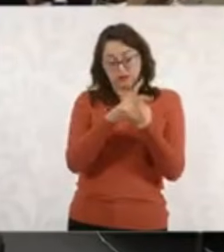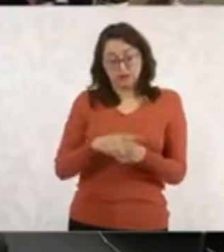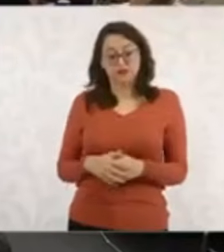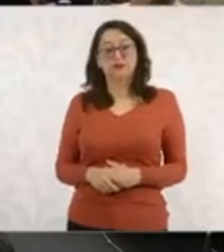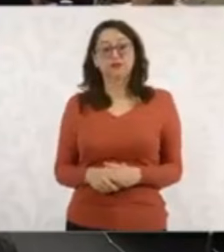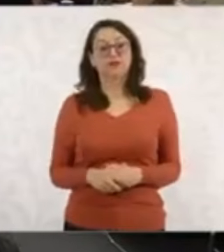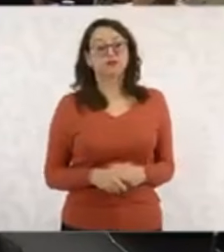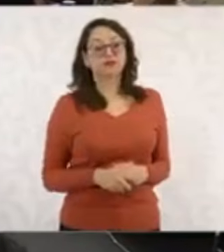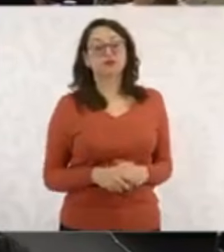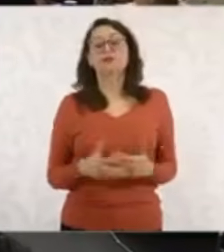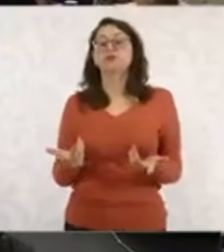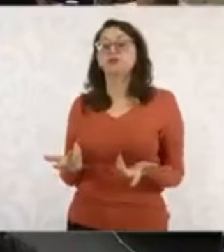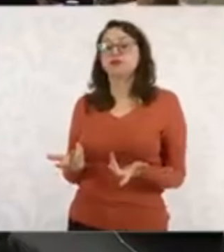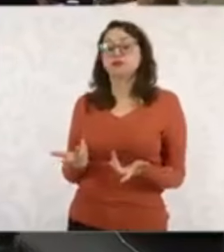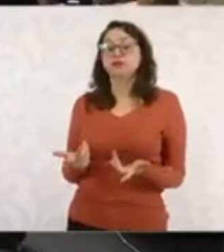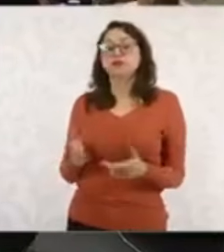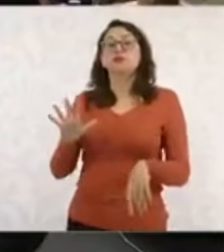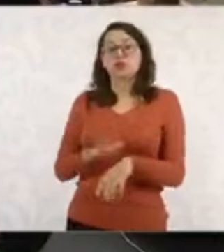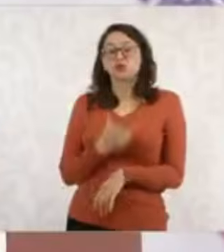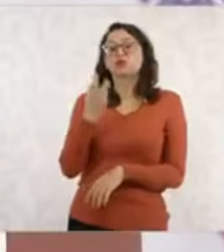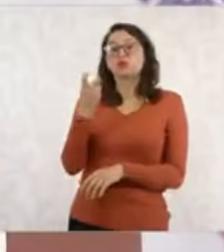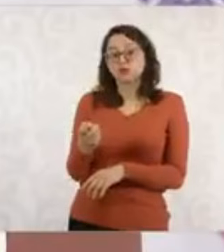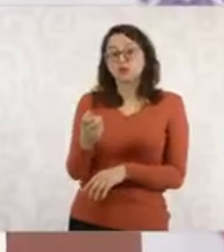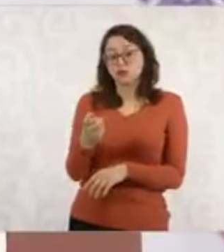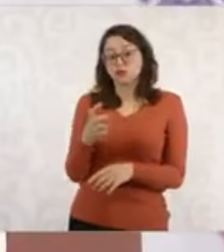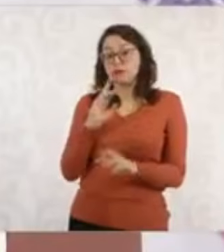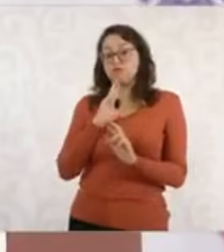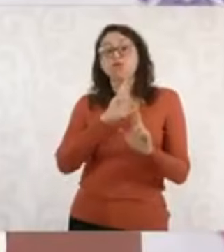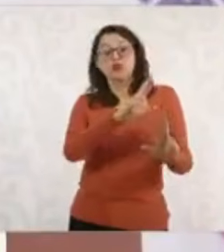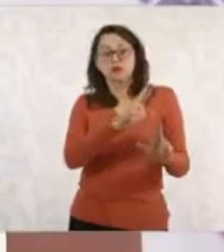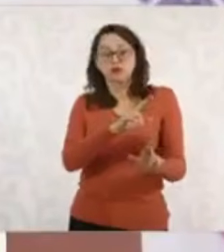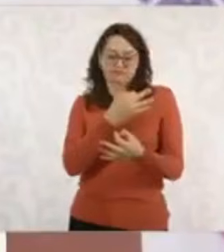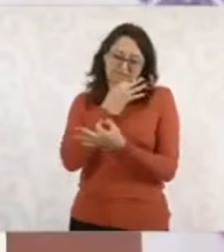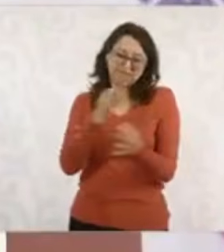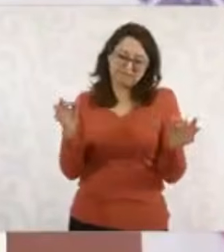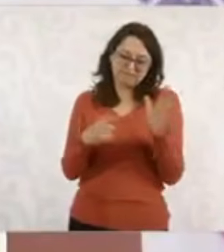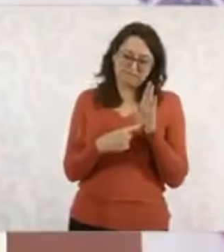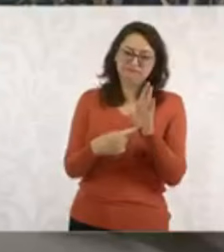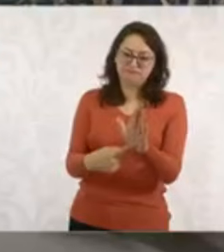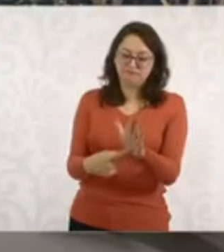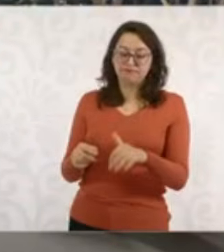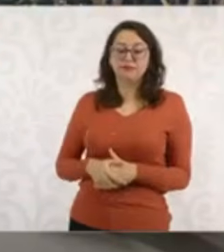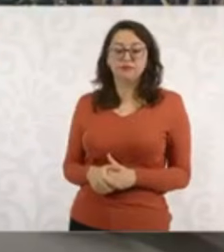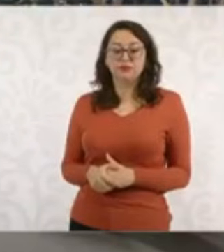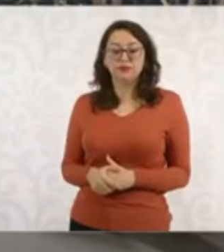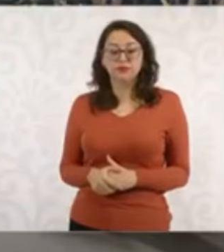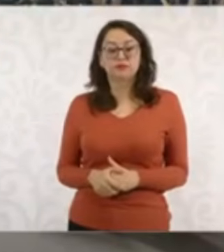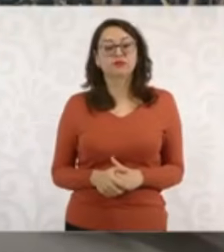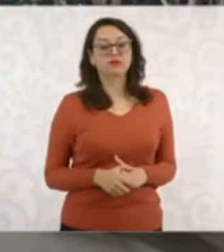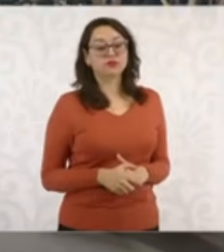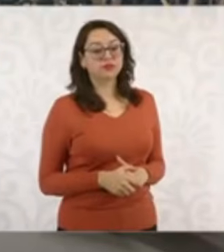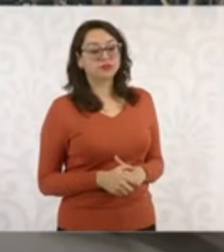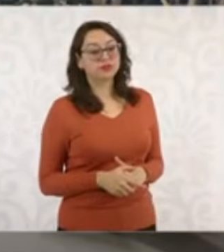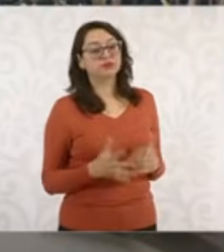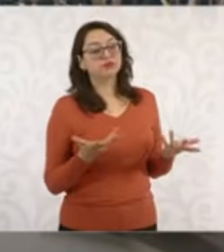manera, Presidenta… Por eso, en el momento que esté ya la respuesta, pues se la hacemos saber. Más o menos, ¿para cuándo